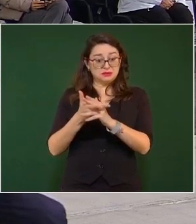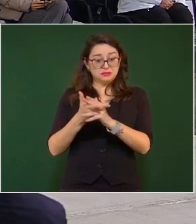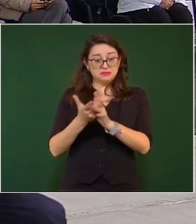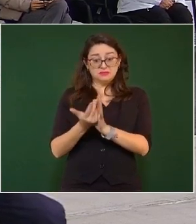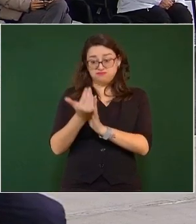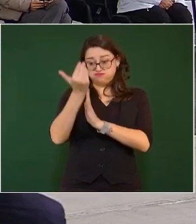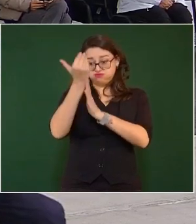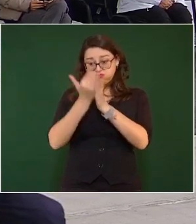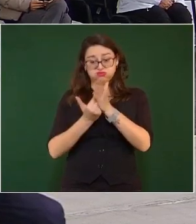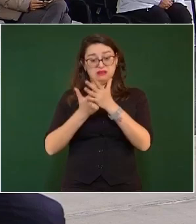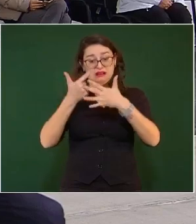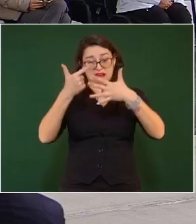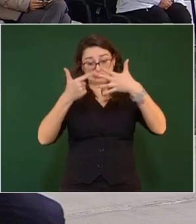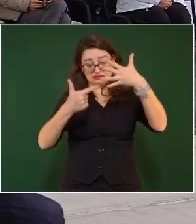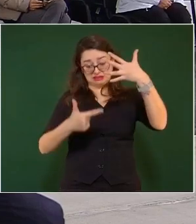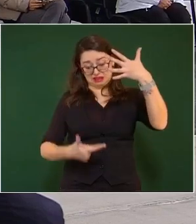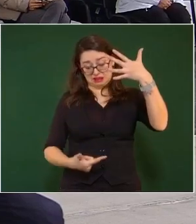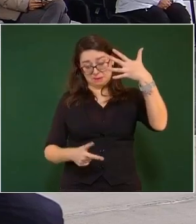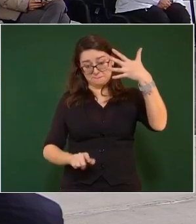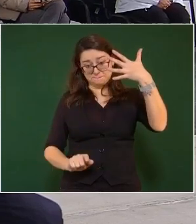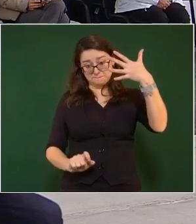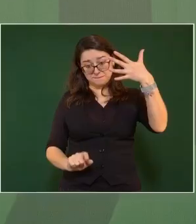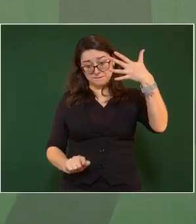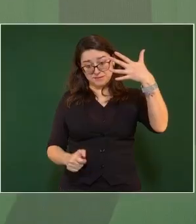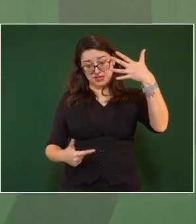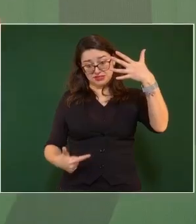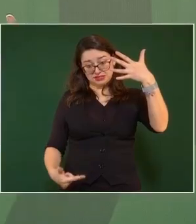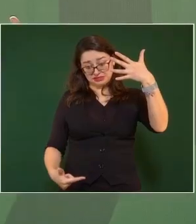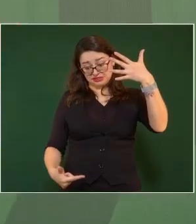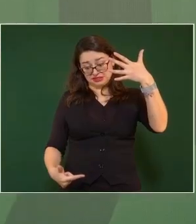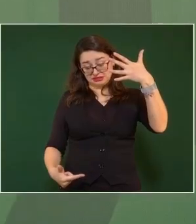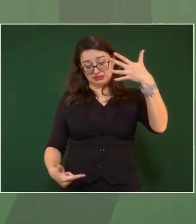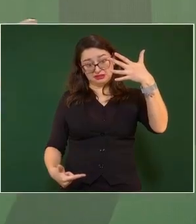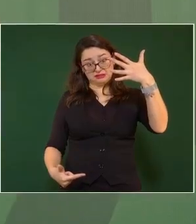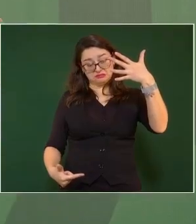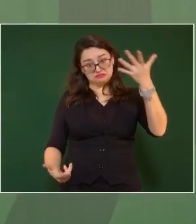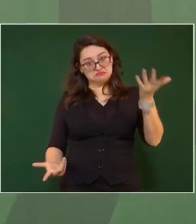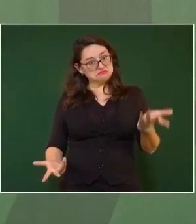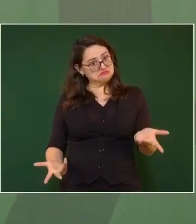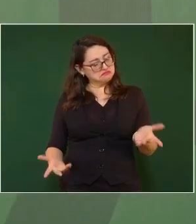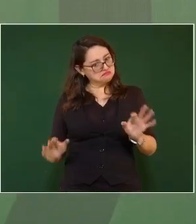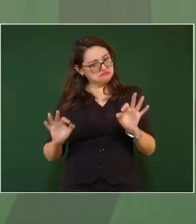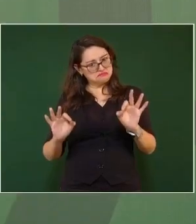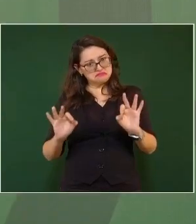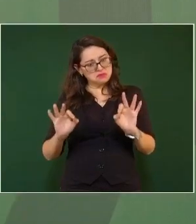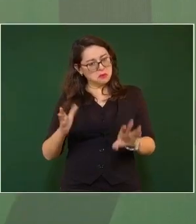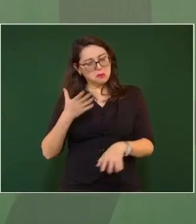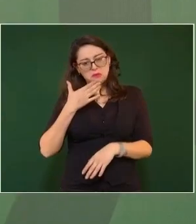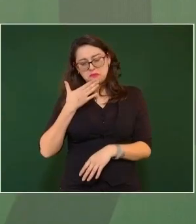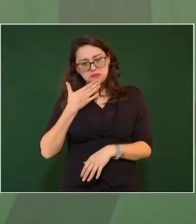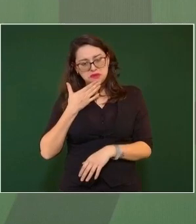el lugar 27 entre los